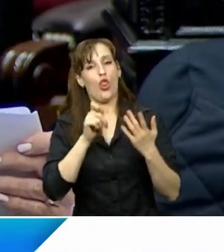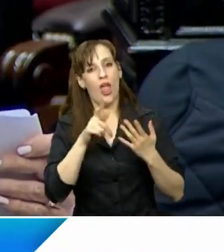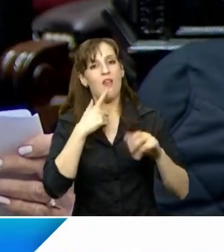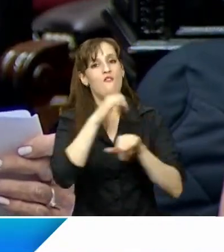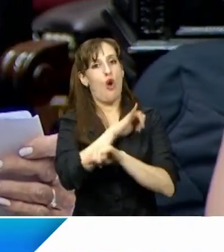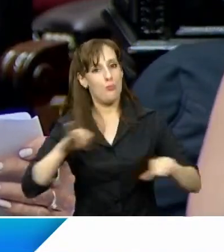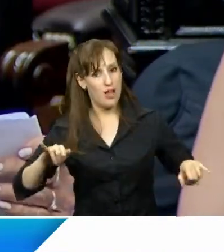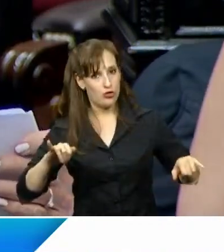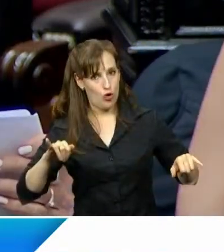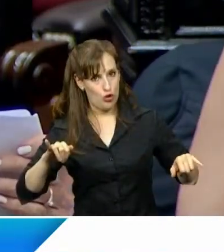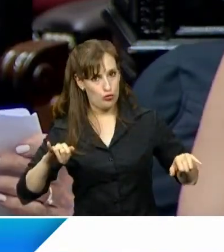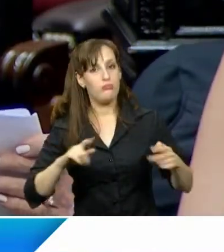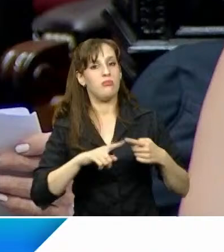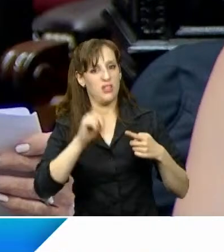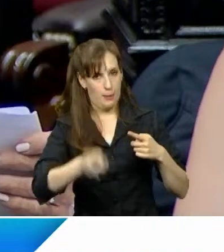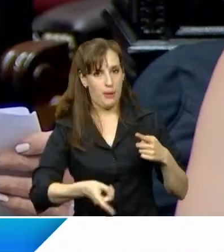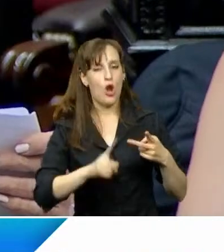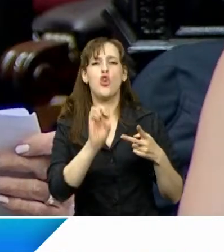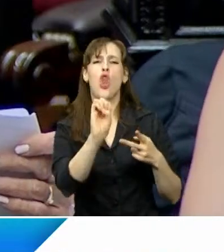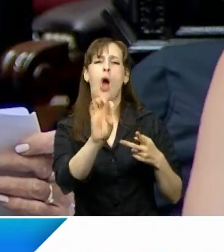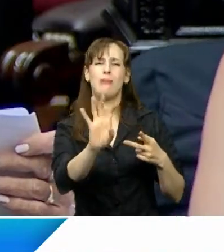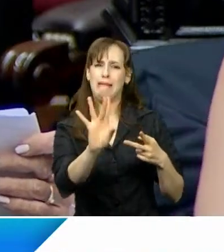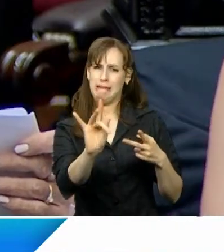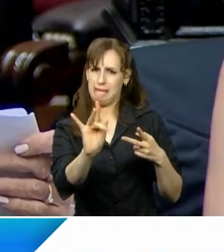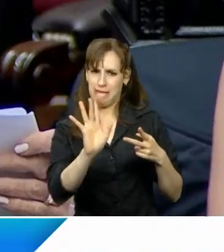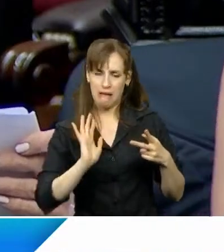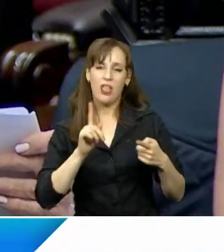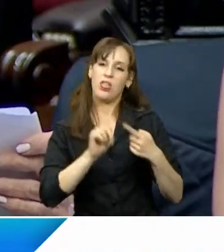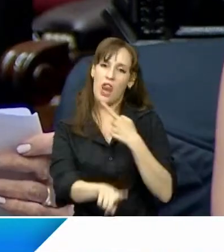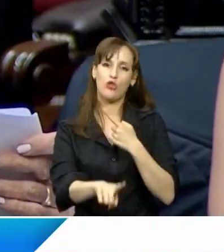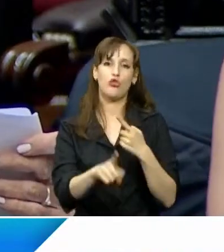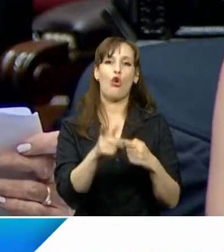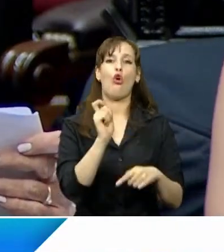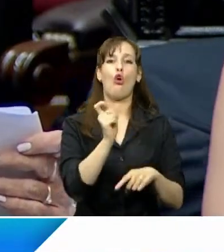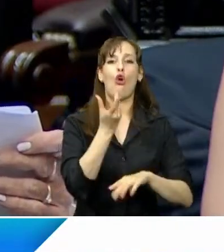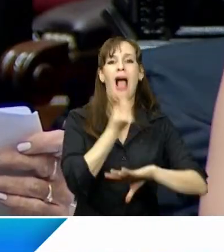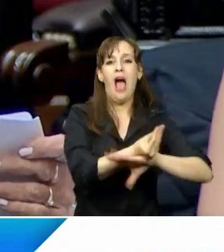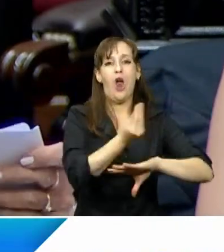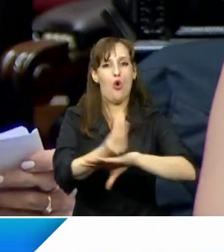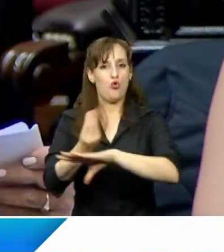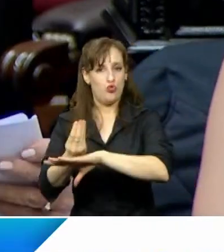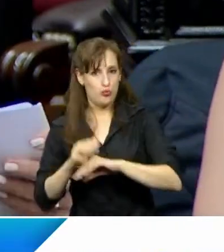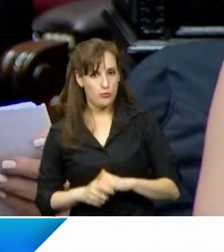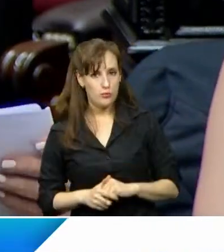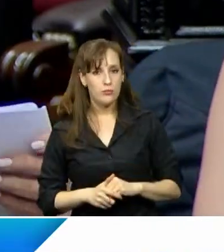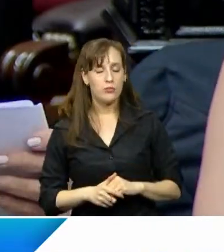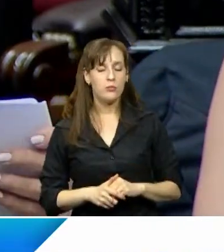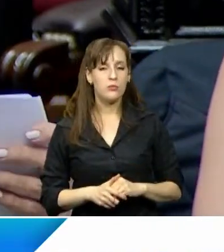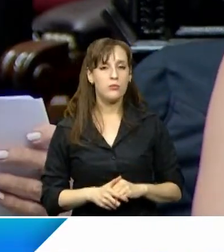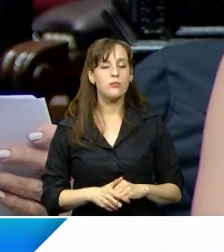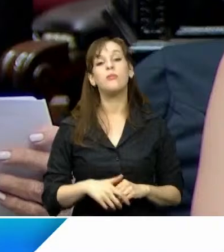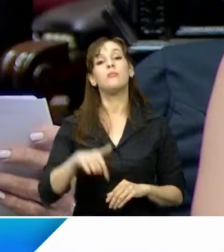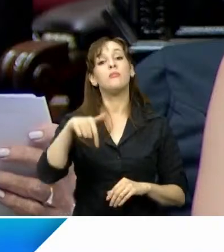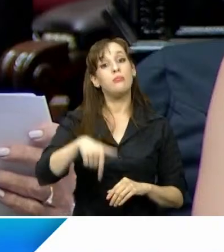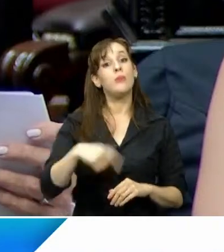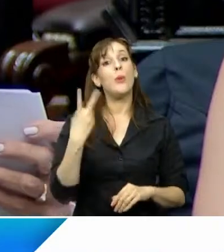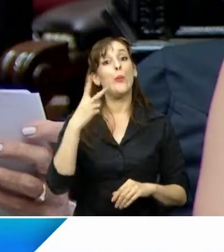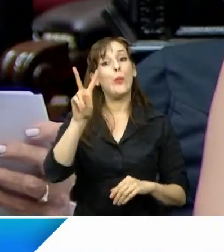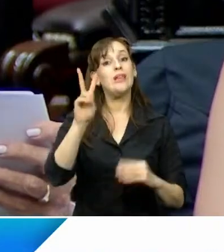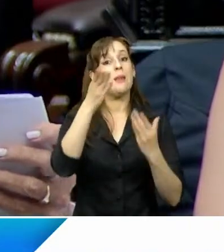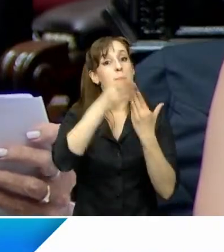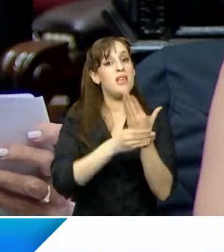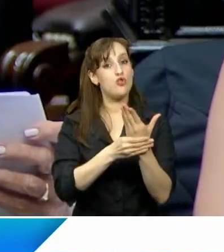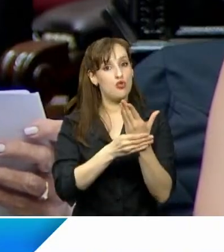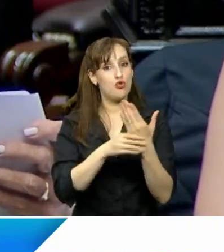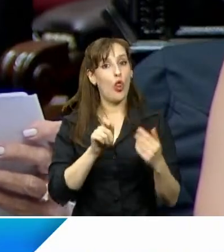pronunciación y en realidad los cargos son lo vital, el ex ministro de Información, el actual viceministro de Economía del país teocrático de Irán,